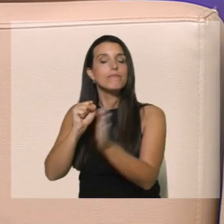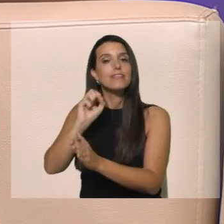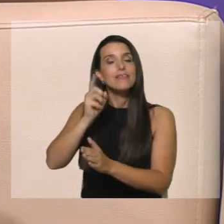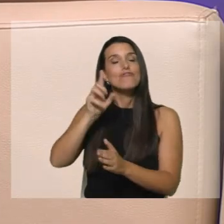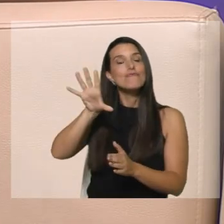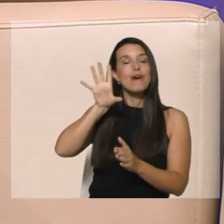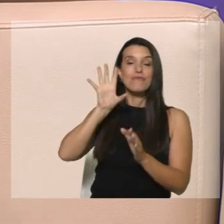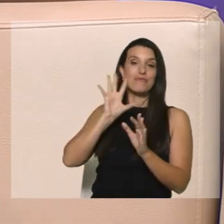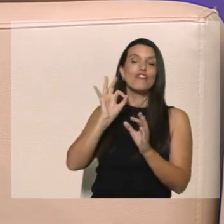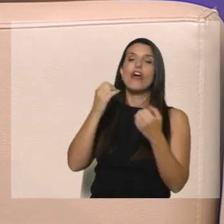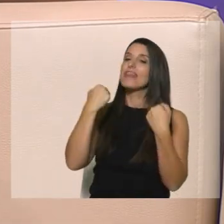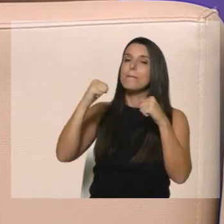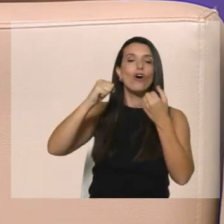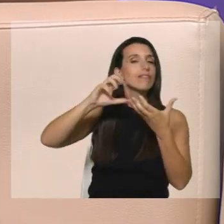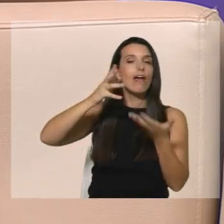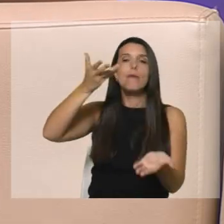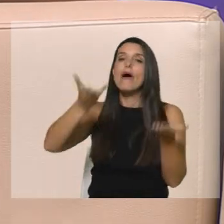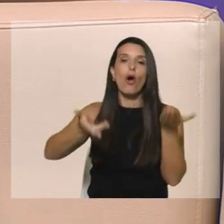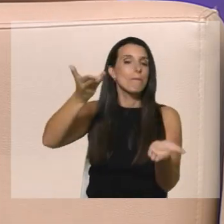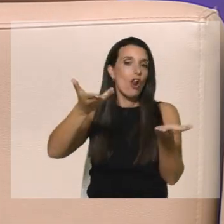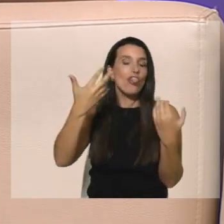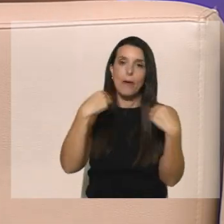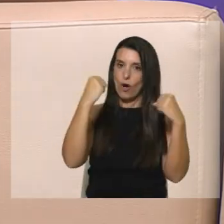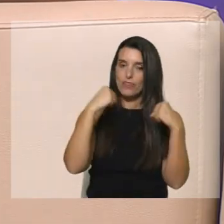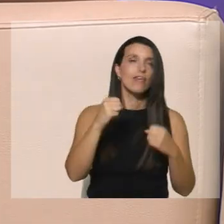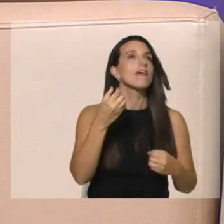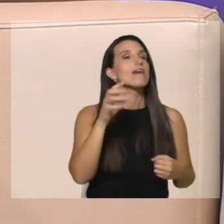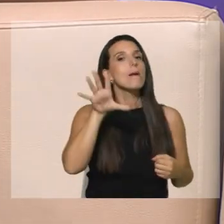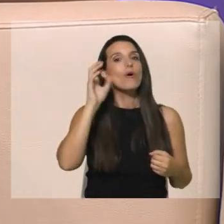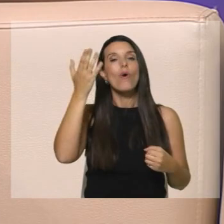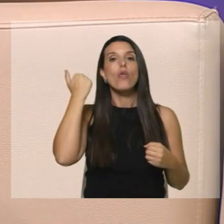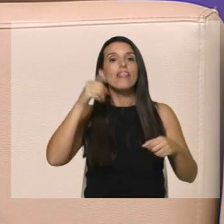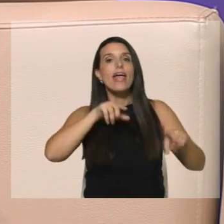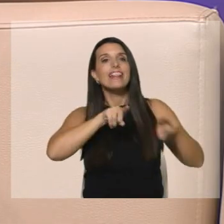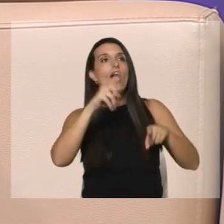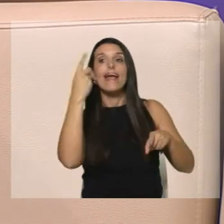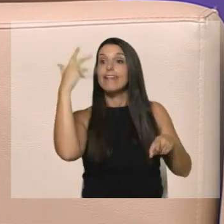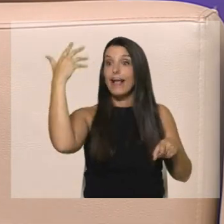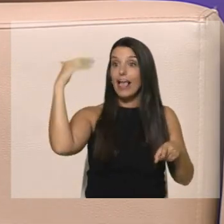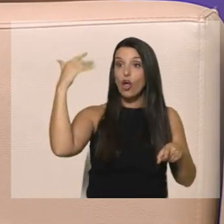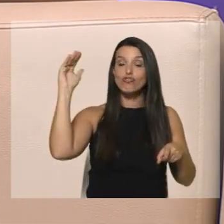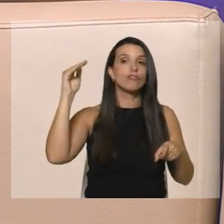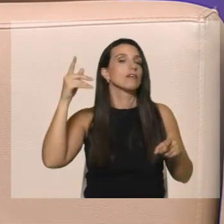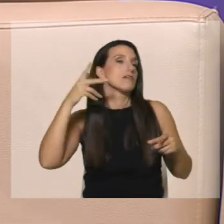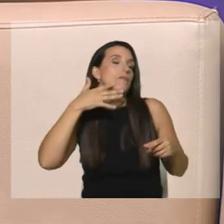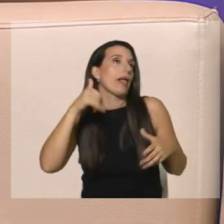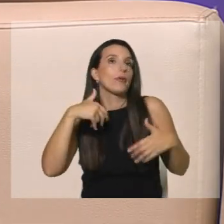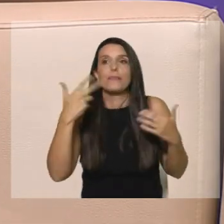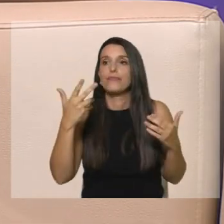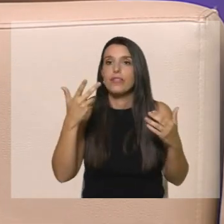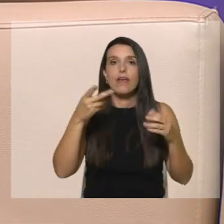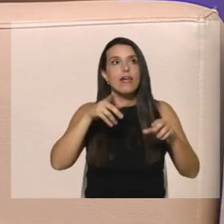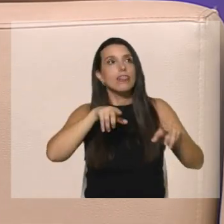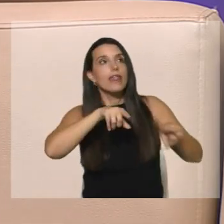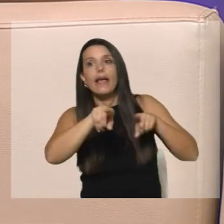siempre tiro todo al deporte, ¿no? Hago siempre analogías con está el bien. deporte, con aquellos entrenadores extranjeros donde van seguramente a dirigir